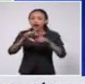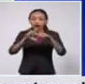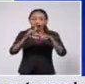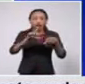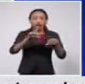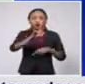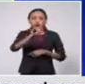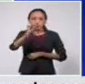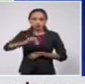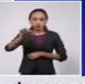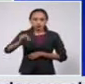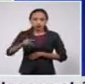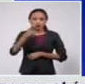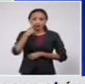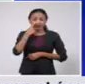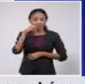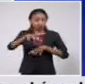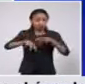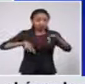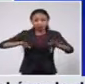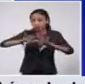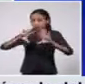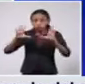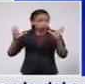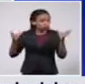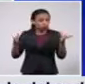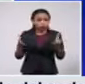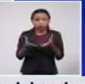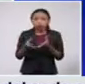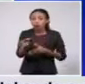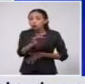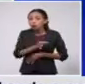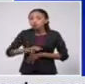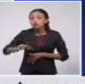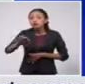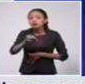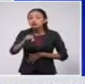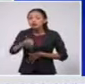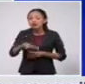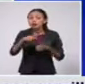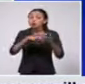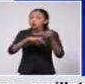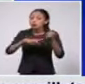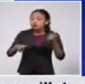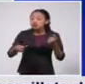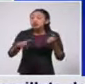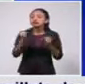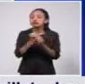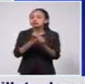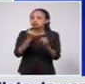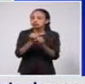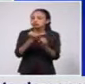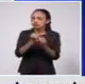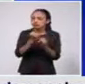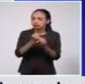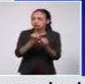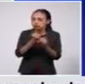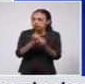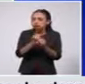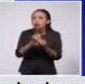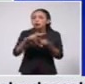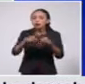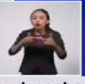Como ven, una dispersión por todo el territorio. Esta es una provincia que trabaja, que su Consejo de